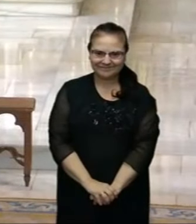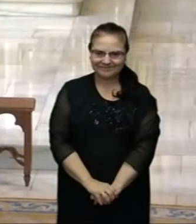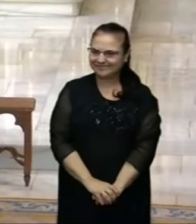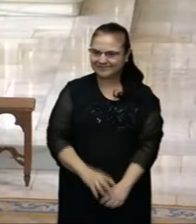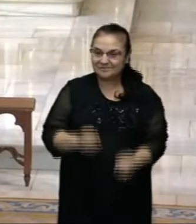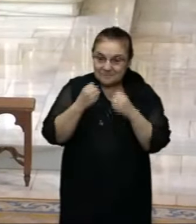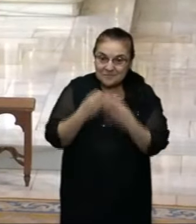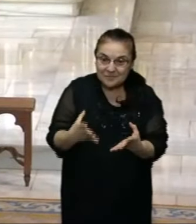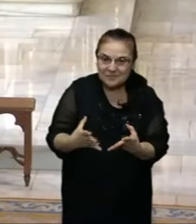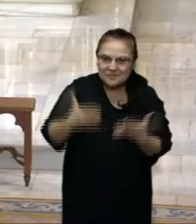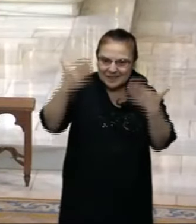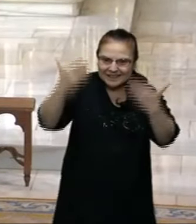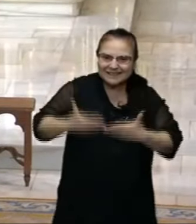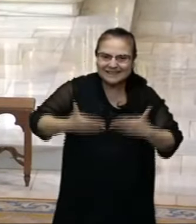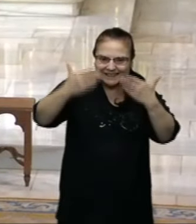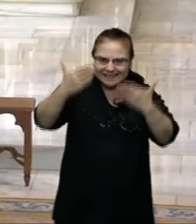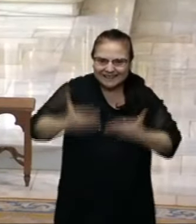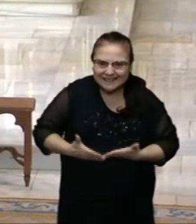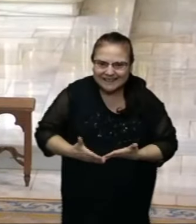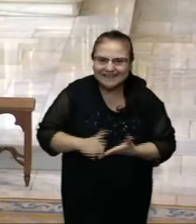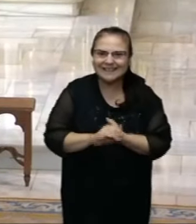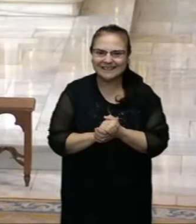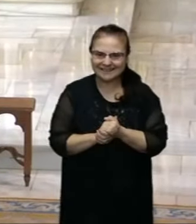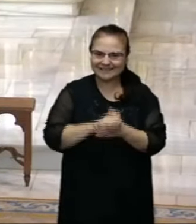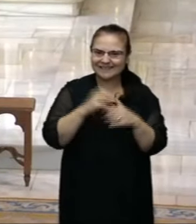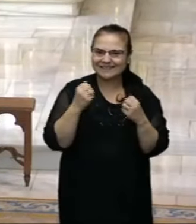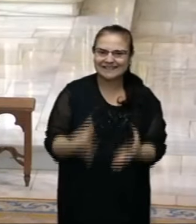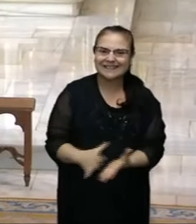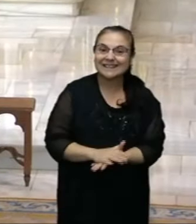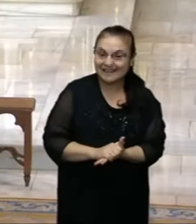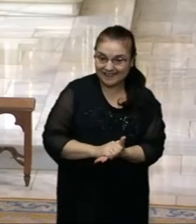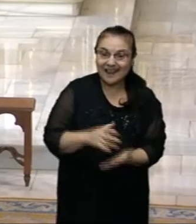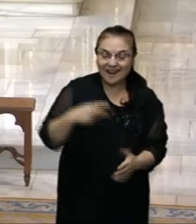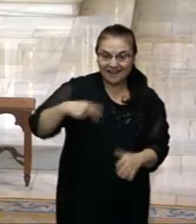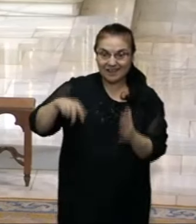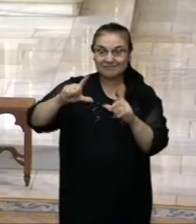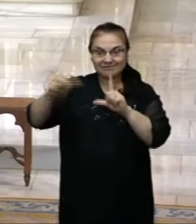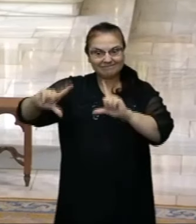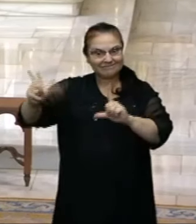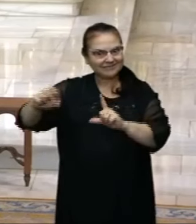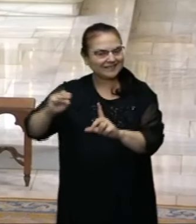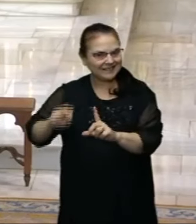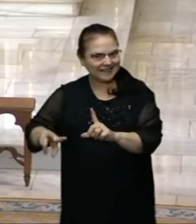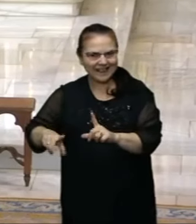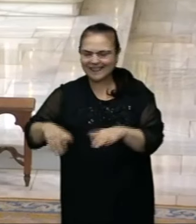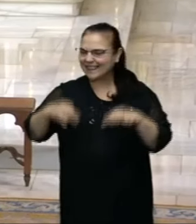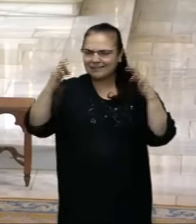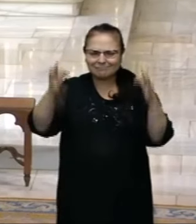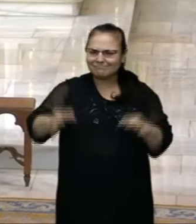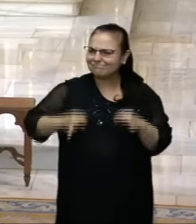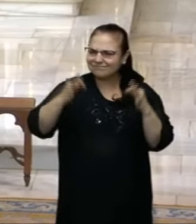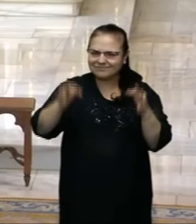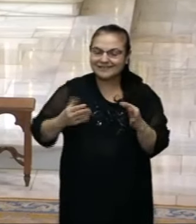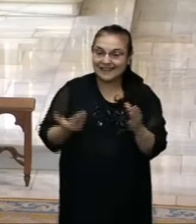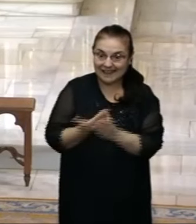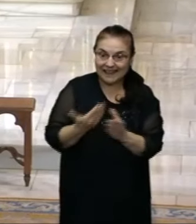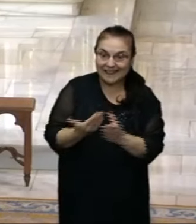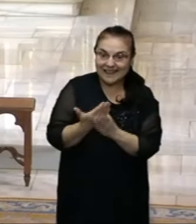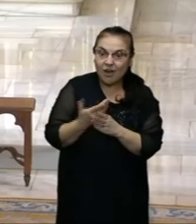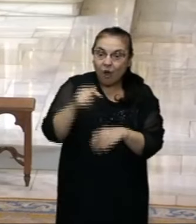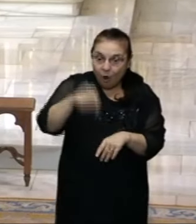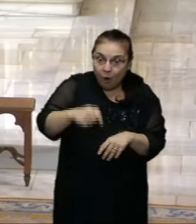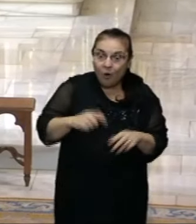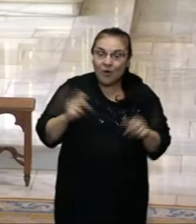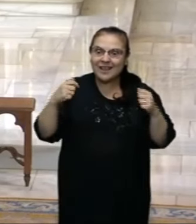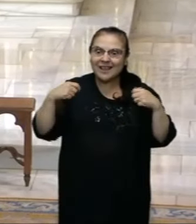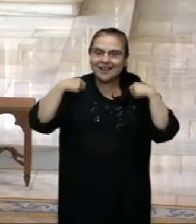Sed todos bienvenidos a la celebración de la Santa Misa y los que nos seguís a través de 13. Sabéis que cuidamos siempre y cada jornada. Y hoy es San